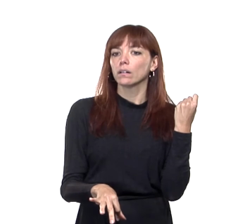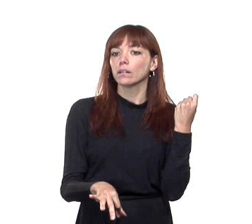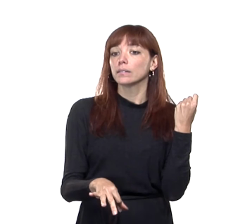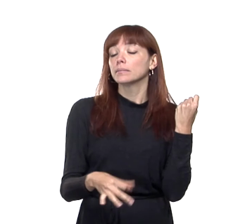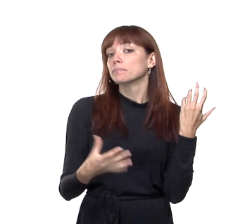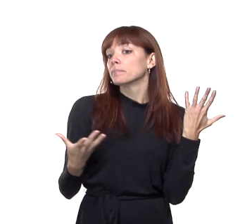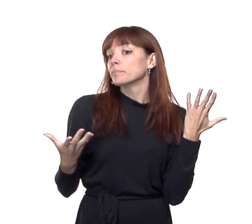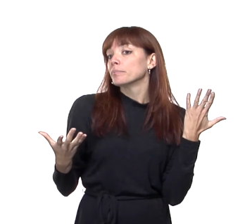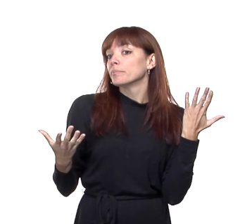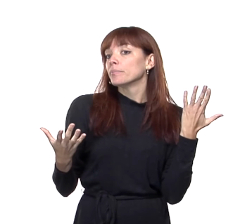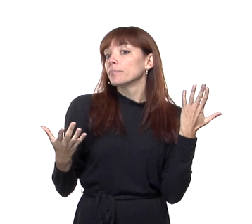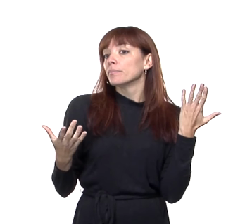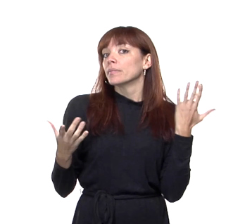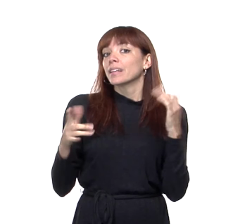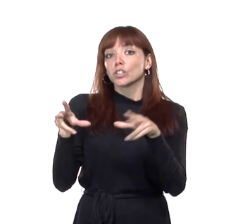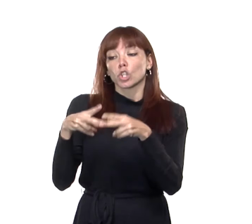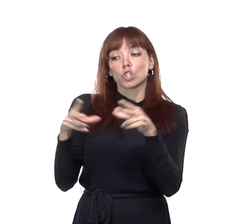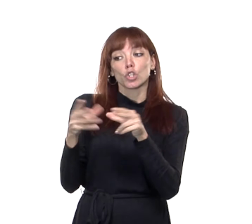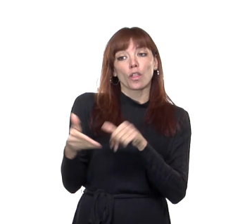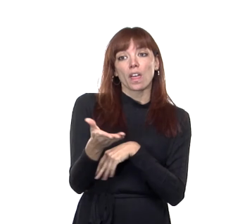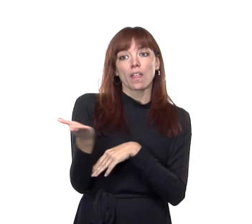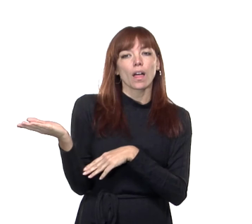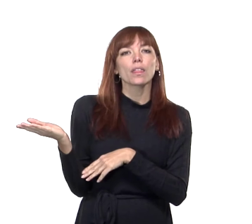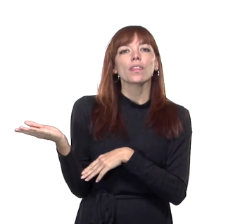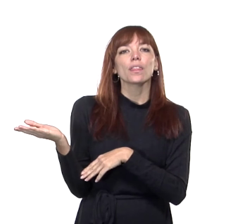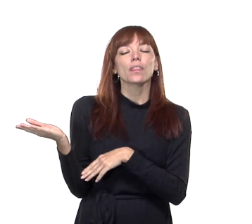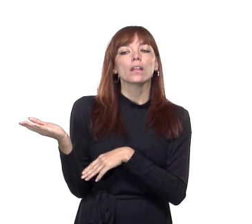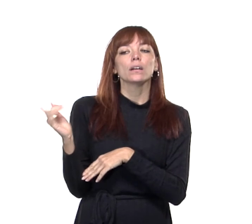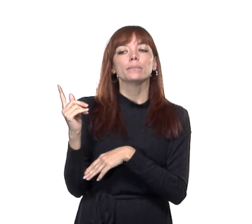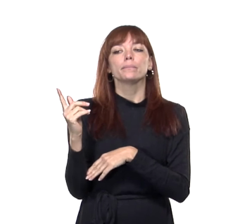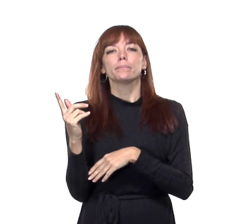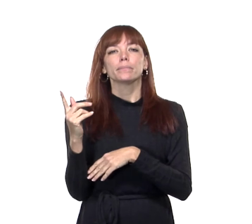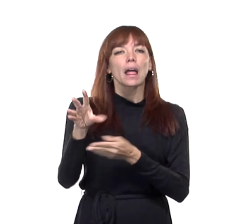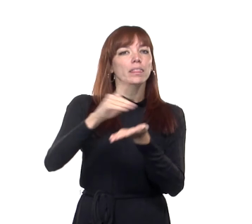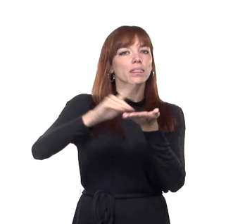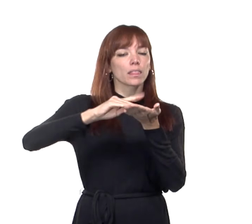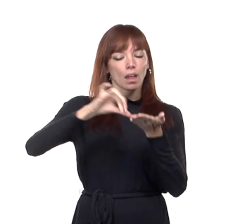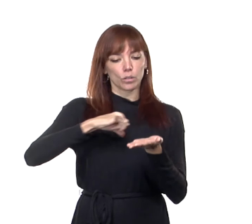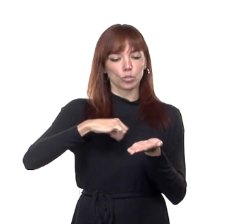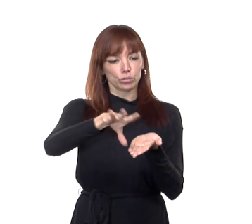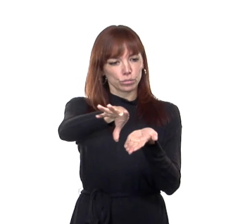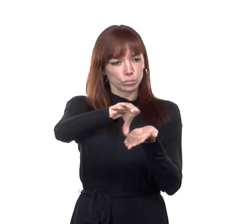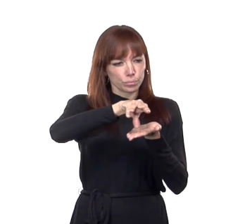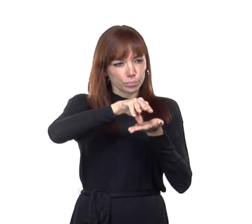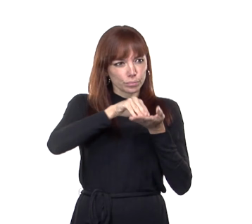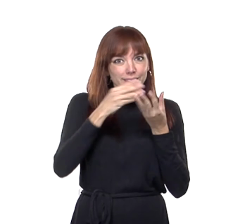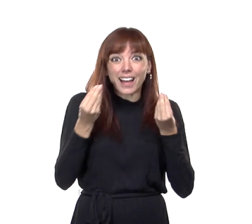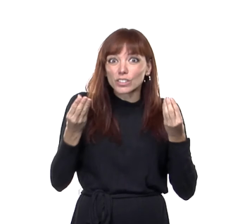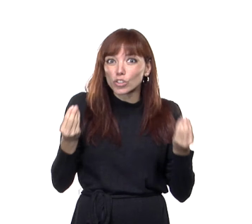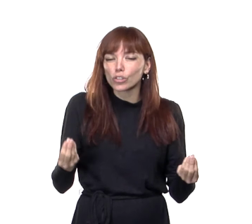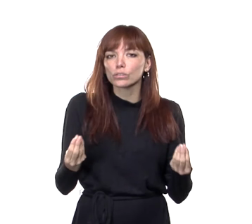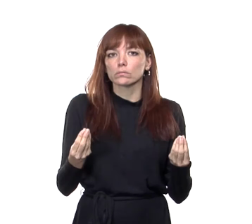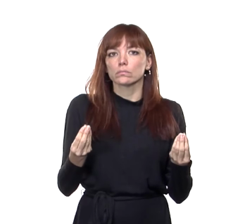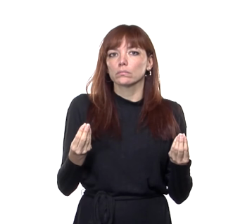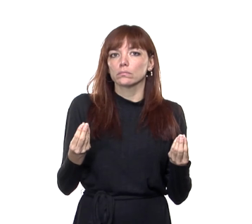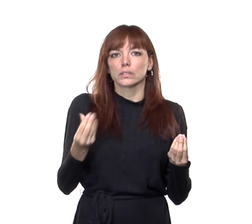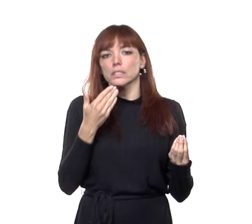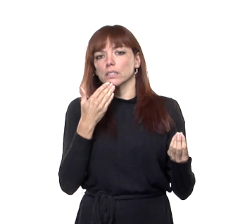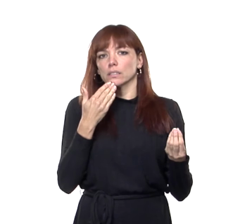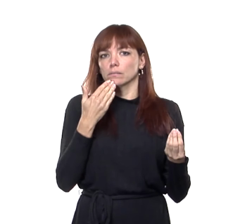y en cuestión de la sociedad tener tantos datos personales es como tener una bomba de